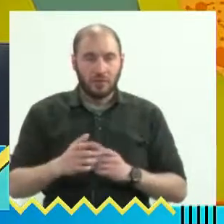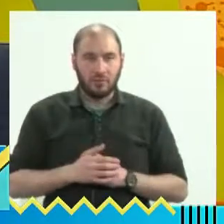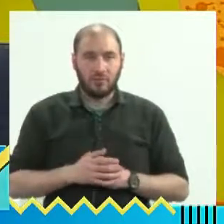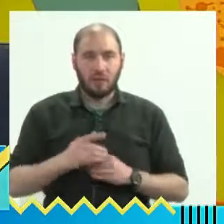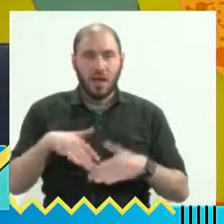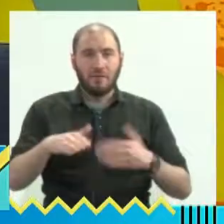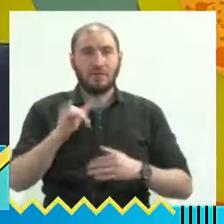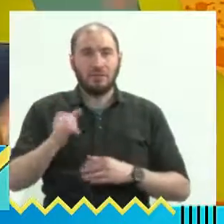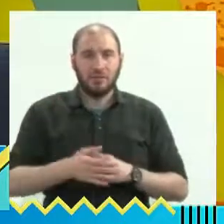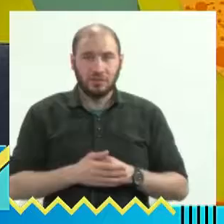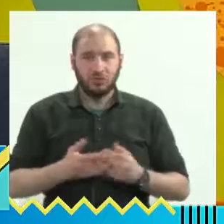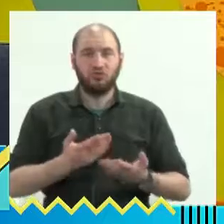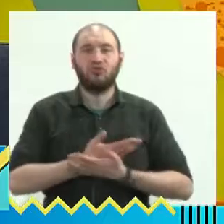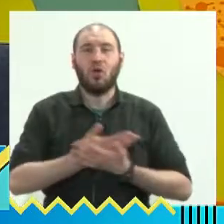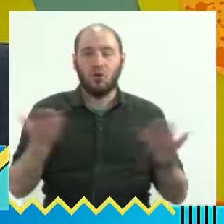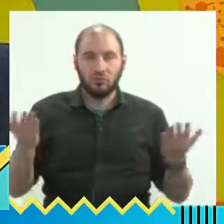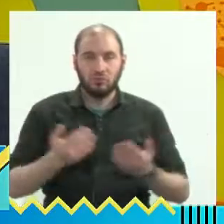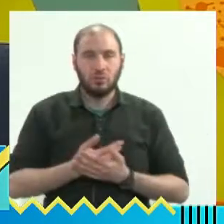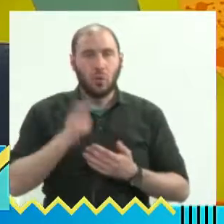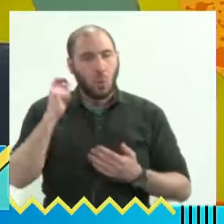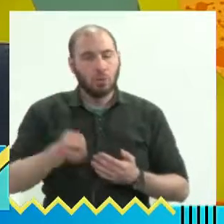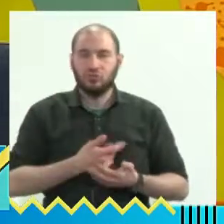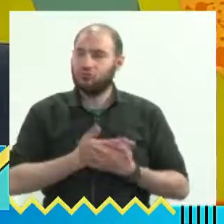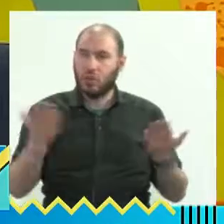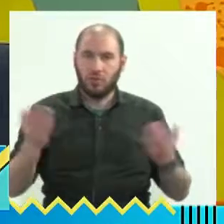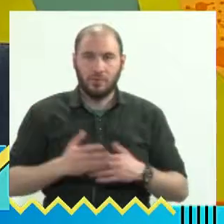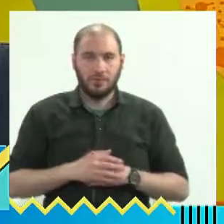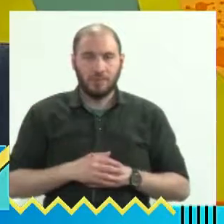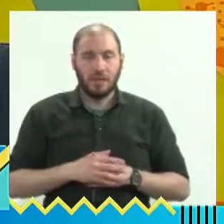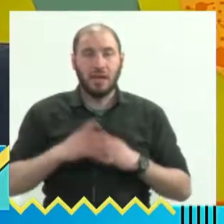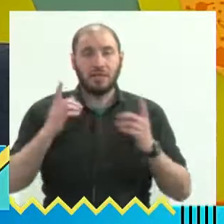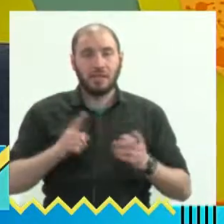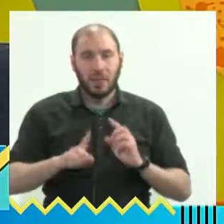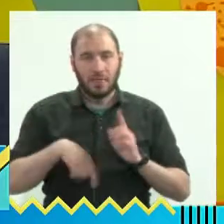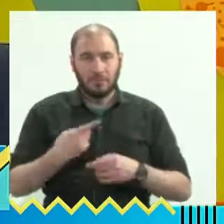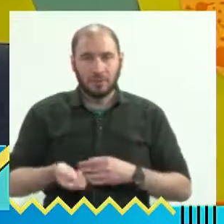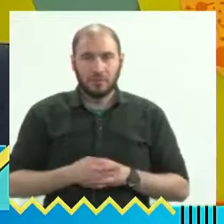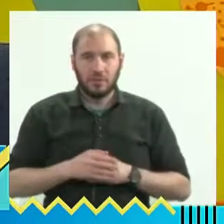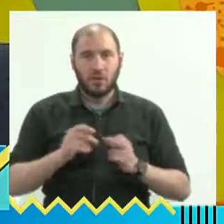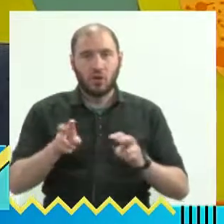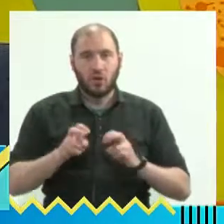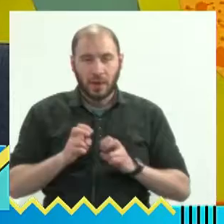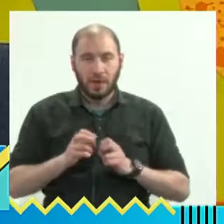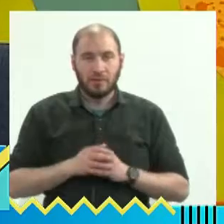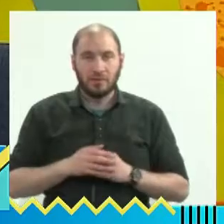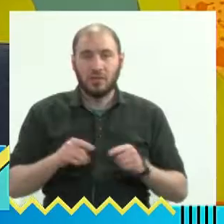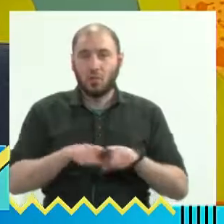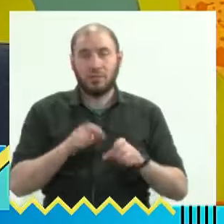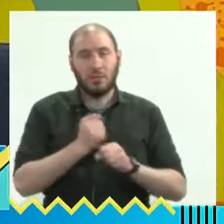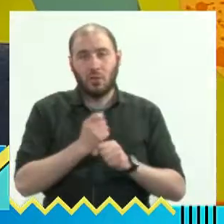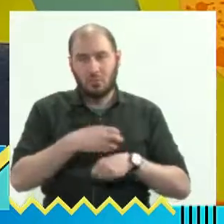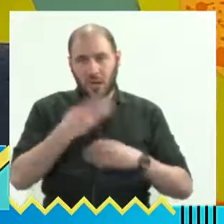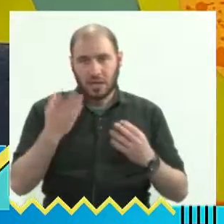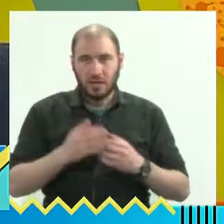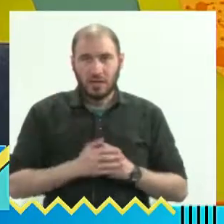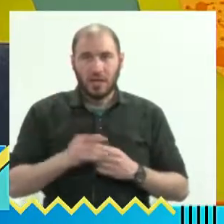está avanzando, tiene que ser para todos los juicios que existan, y después tiene que cobrar como cualquier trabajador y